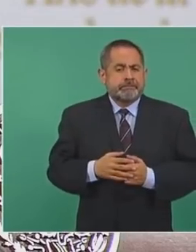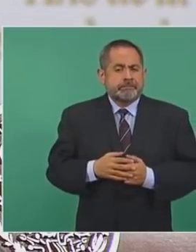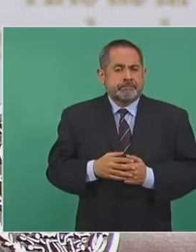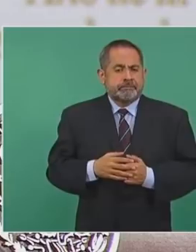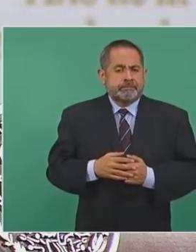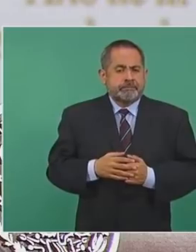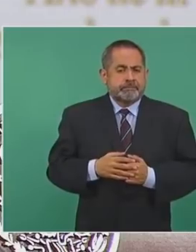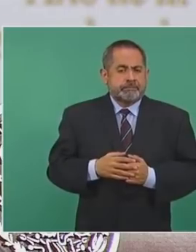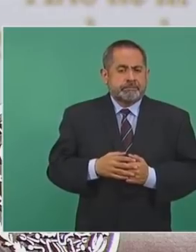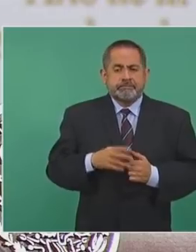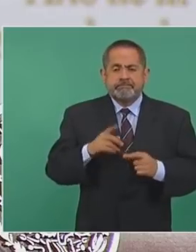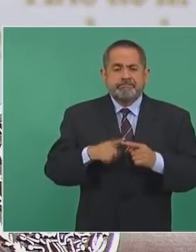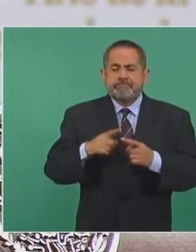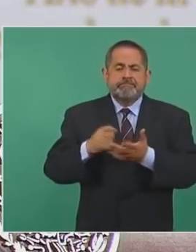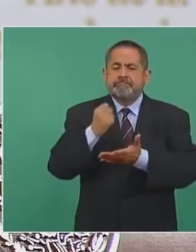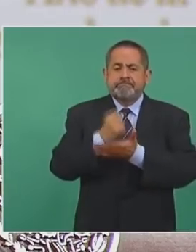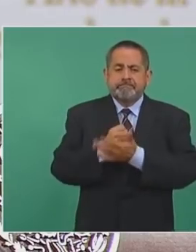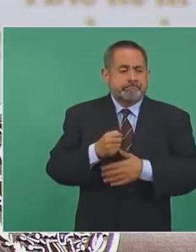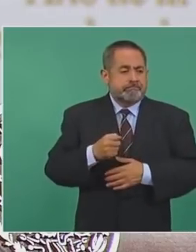con